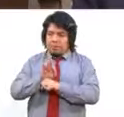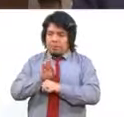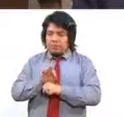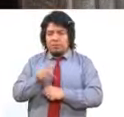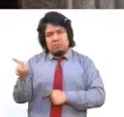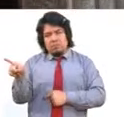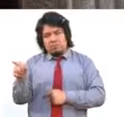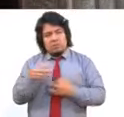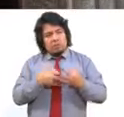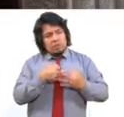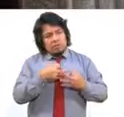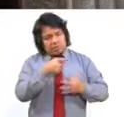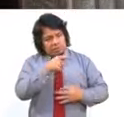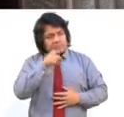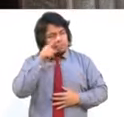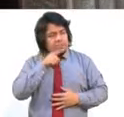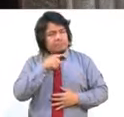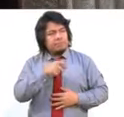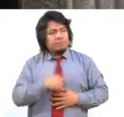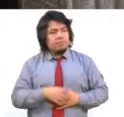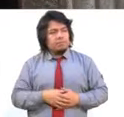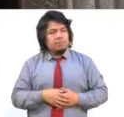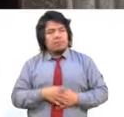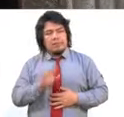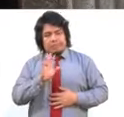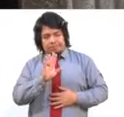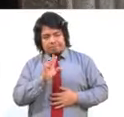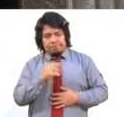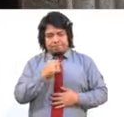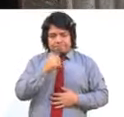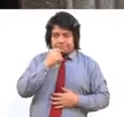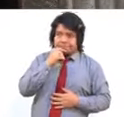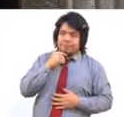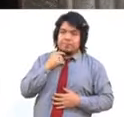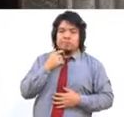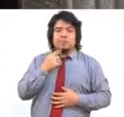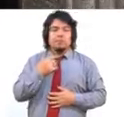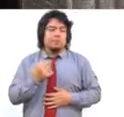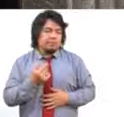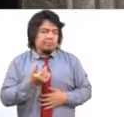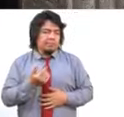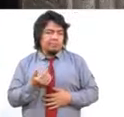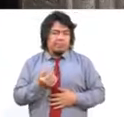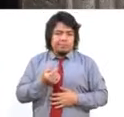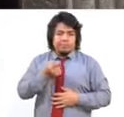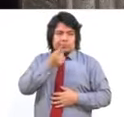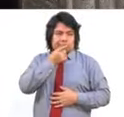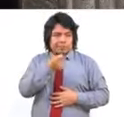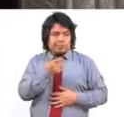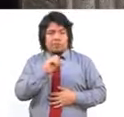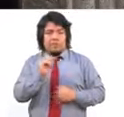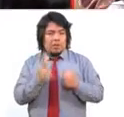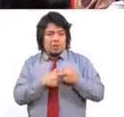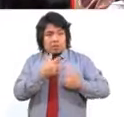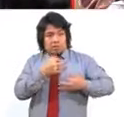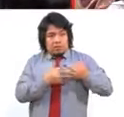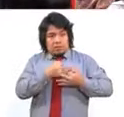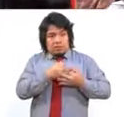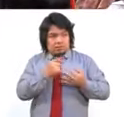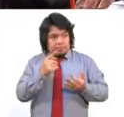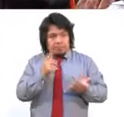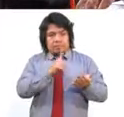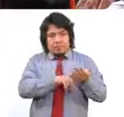Fiscal, ¿se nos podría? A ver, nosotros lo que les decía, inmediatamente que alguien se presenta a la fiscalía, lo primero